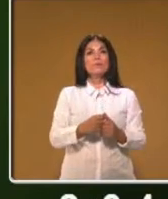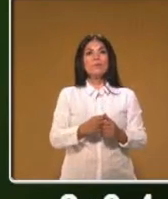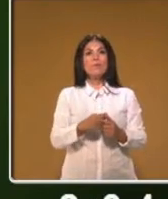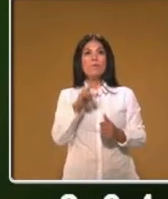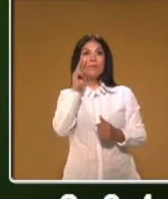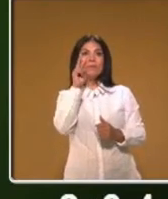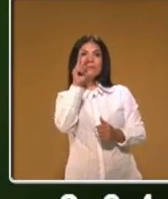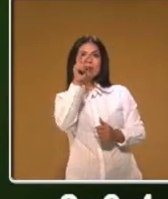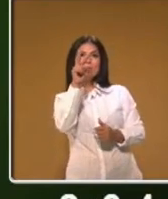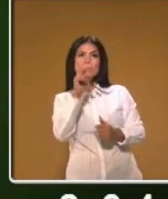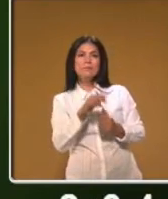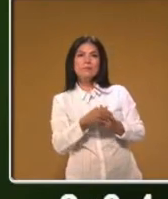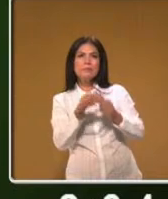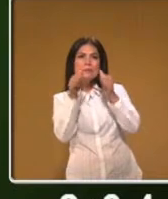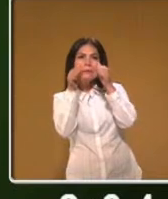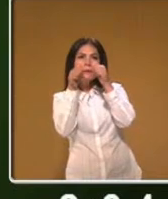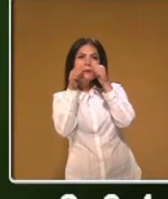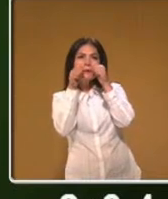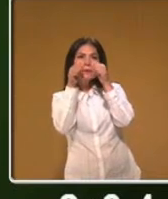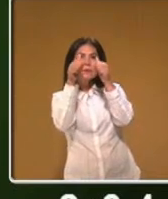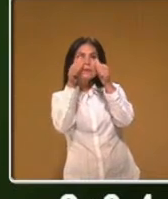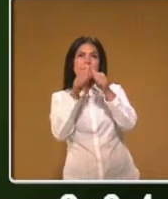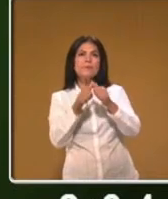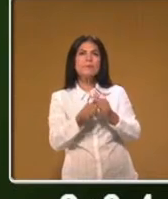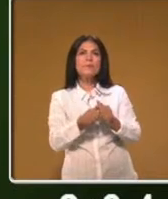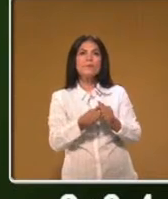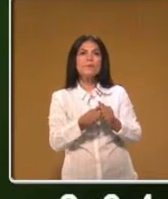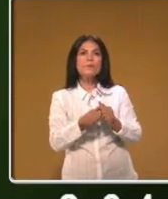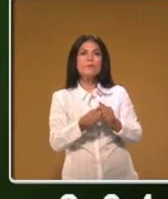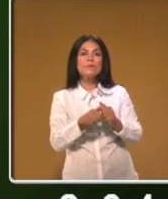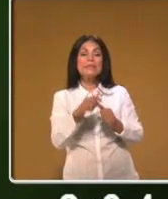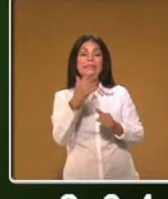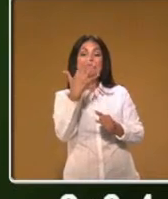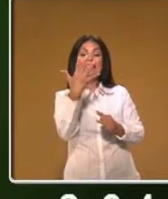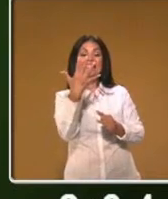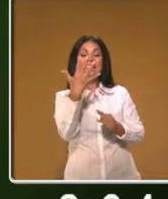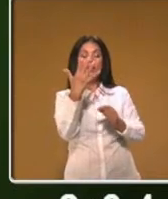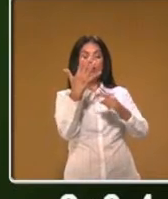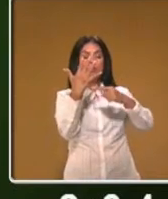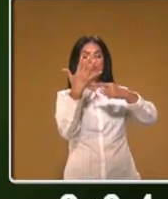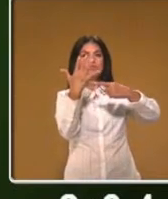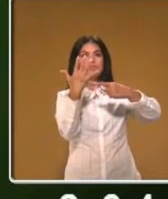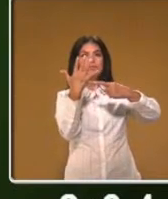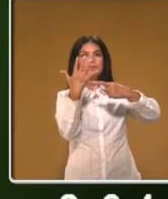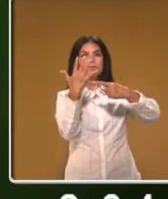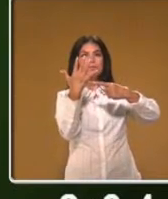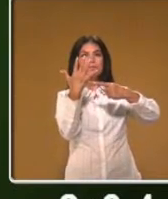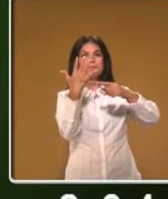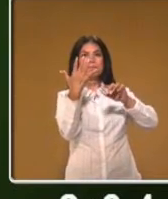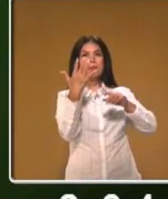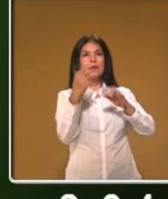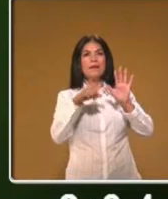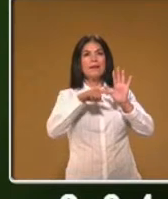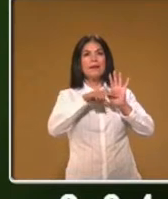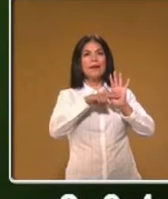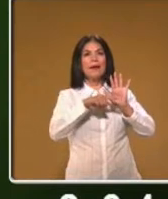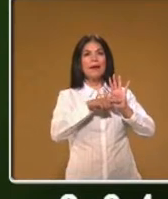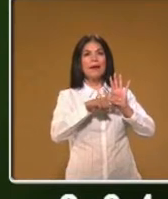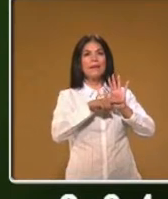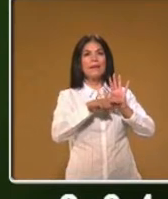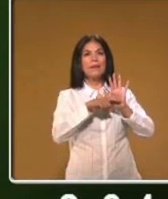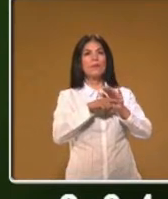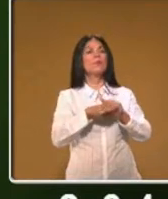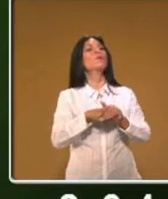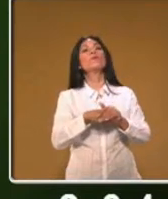indicación de que ese 5 va a ser negativo. Ahorita te vas a dar cuenta por qué. Al hacer las